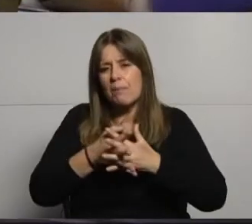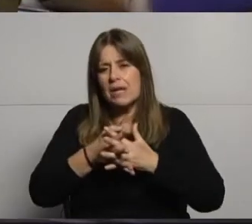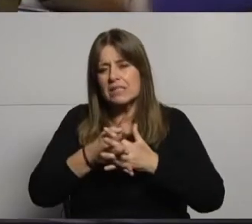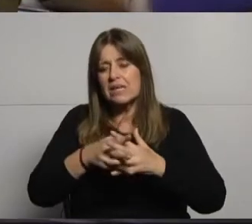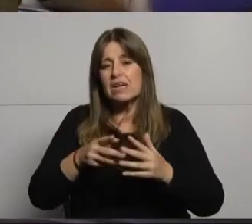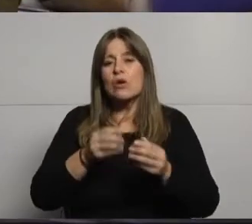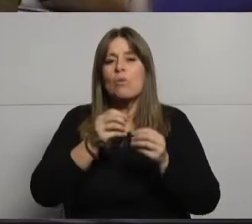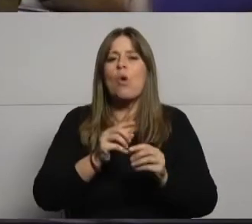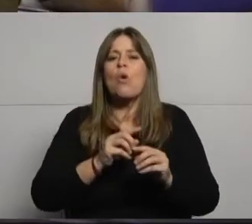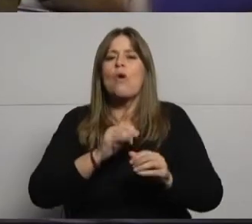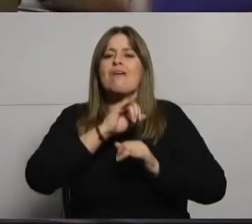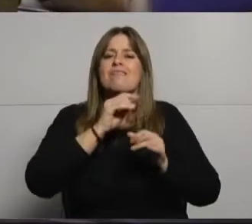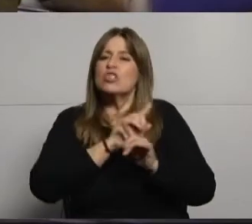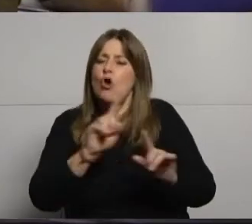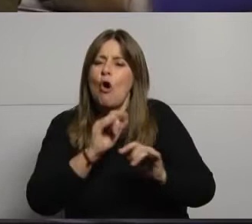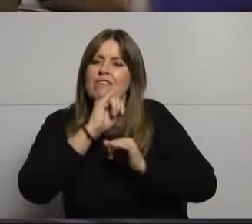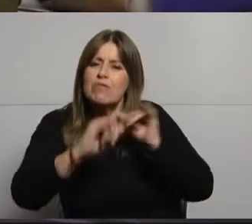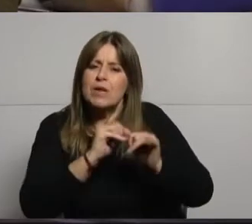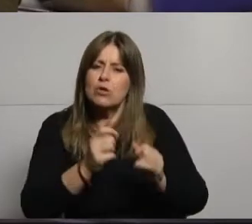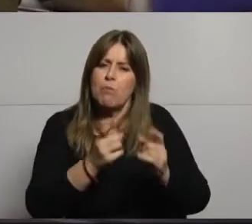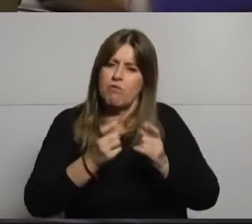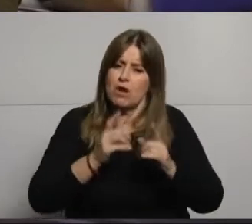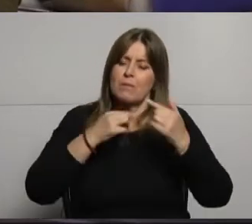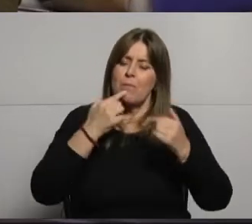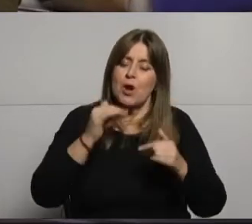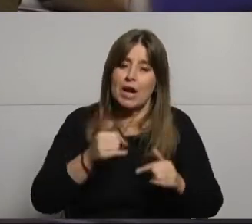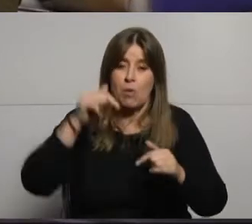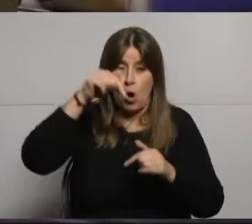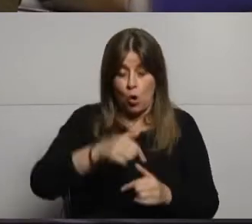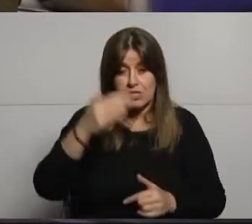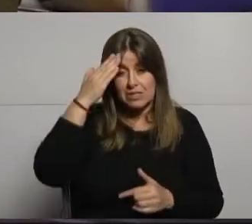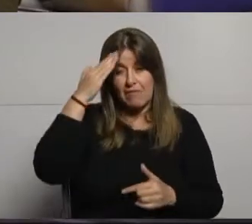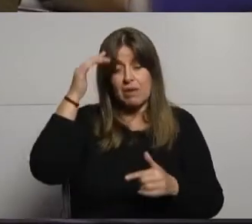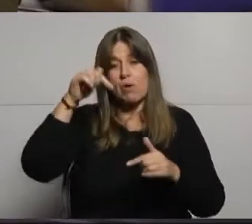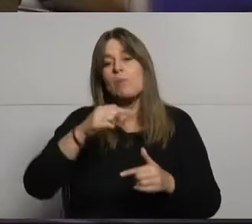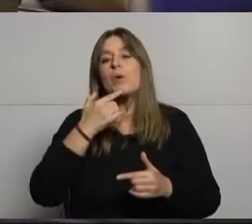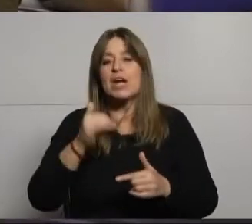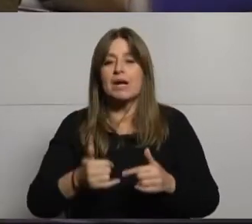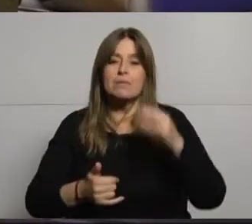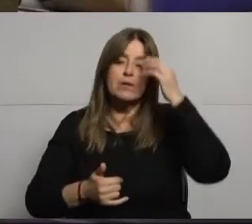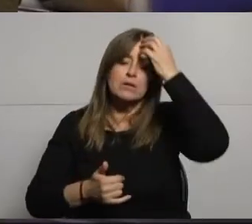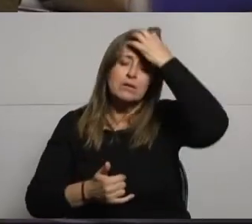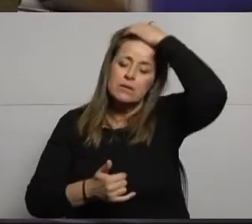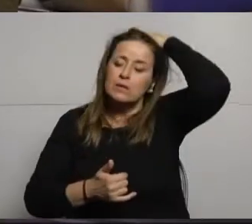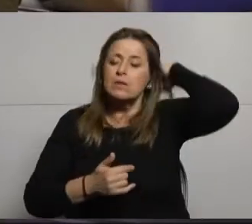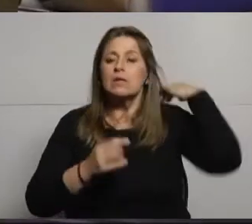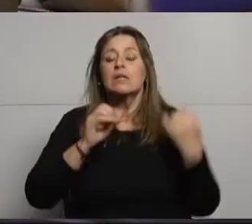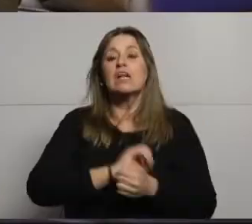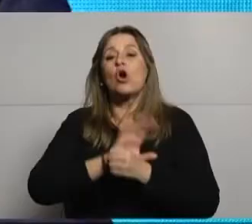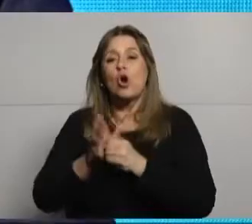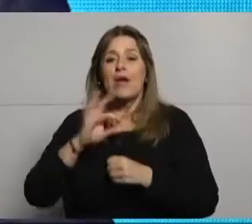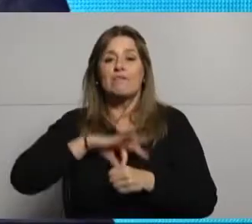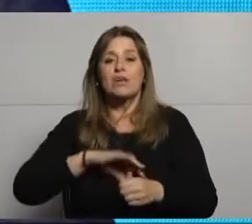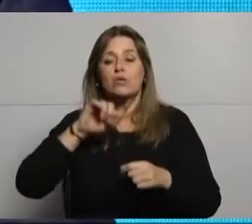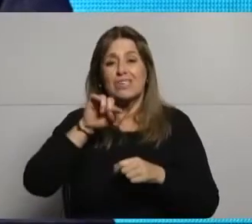de desinformación muy fuerte. Es decir, lo que hoy sabemos digamos, del coronavirus